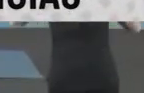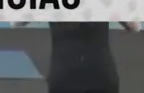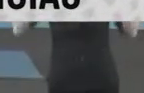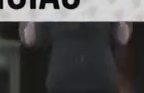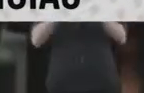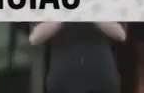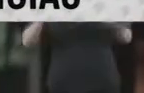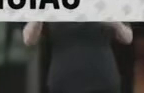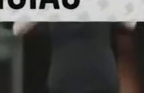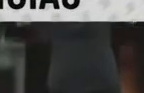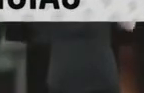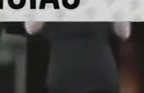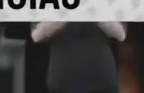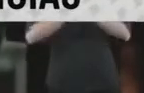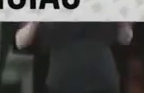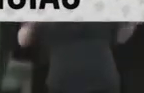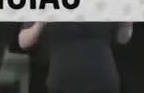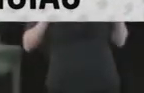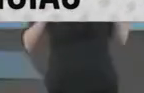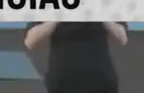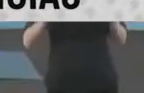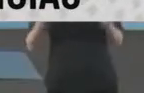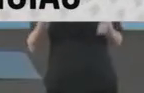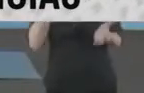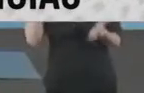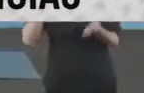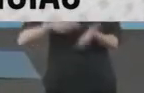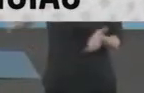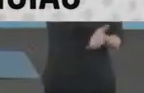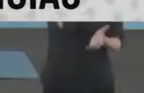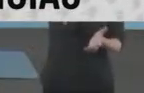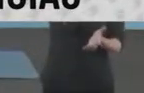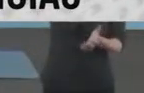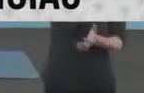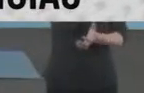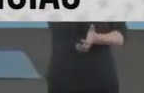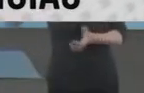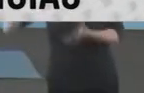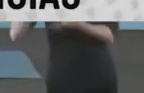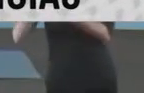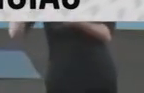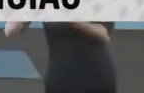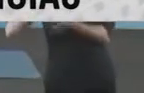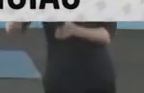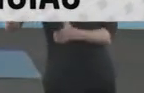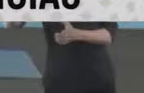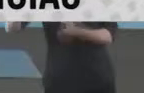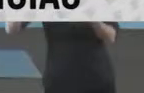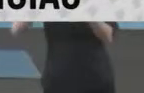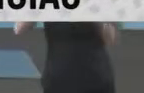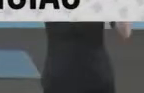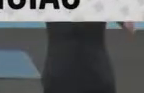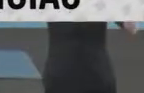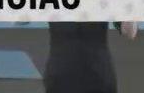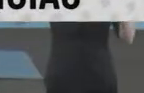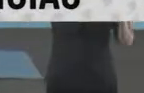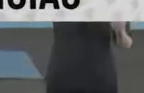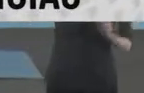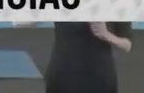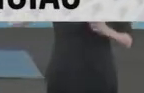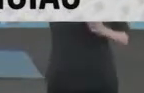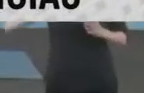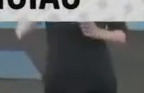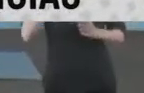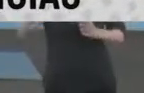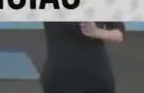preocupación es que no tengan que pagar ganancias, porque sus sueldos han crecido de tal modo que empiezan a ver afectados por el impuesto